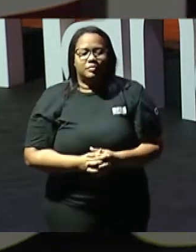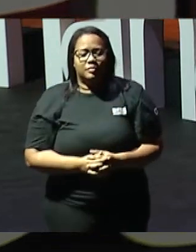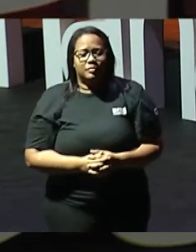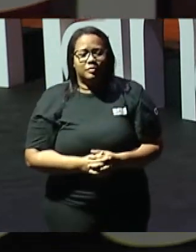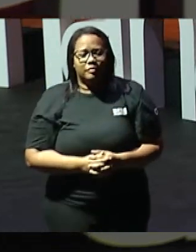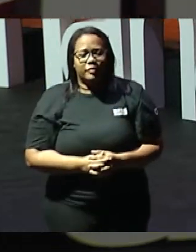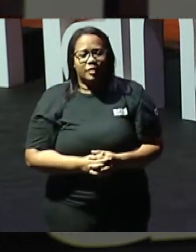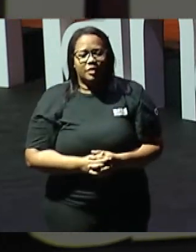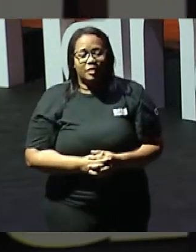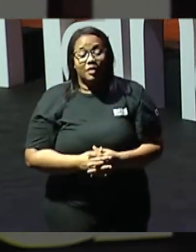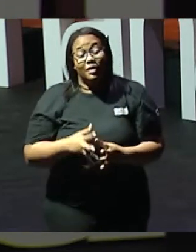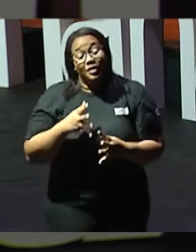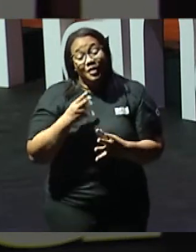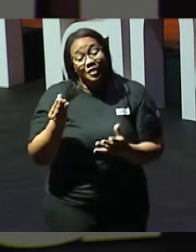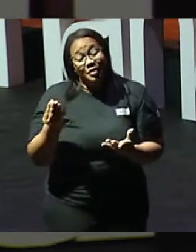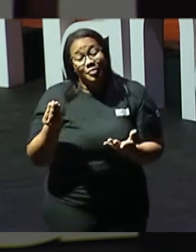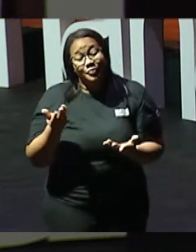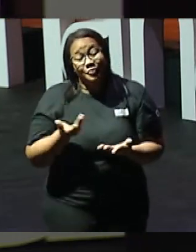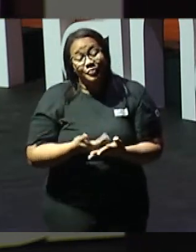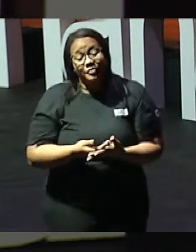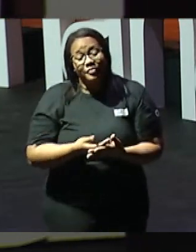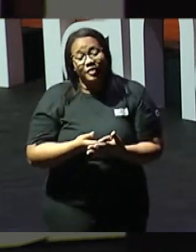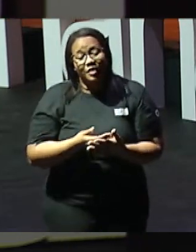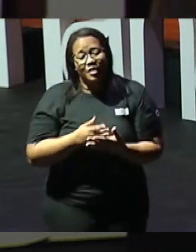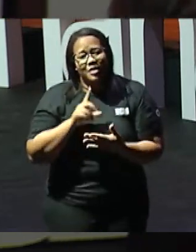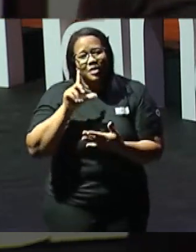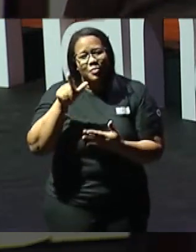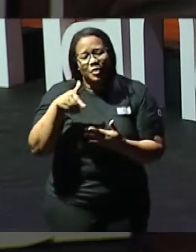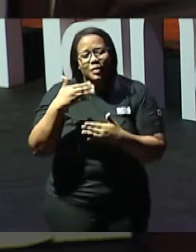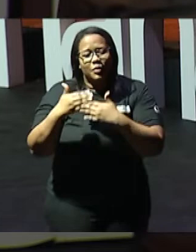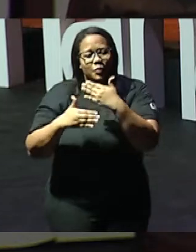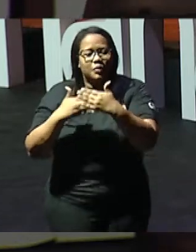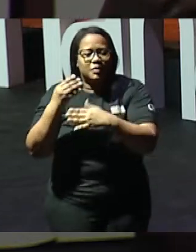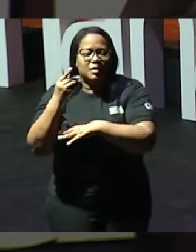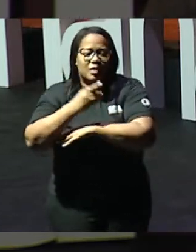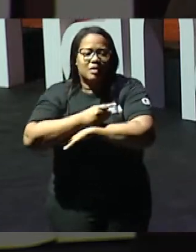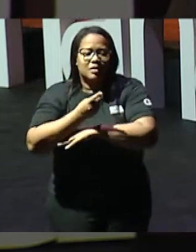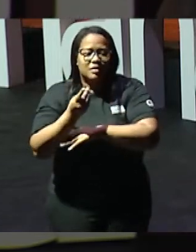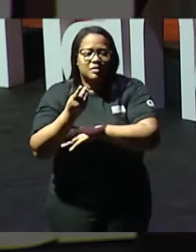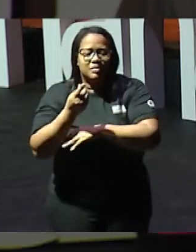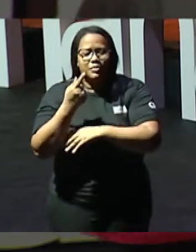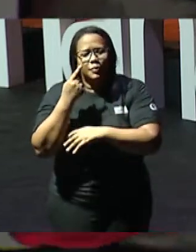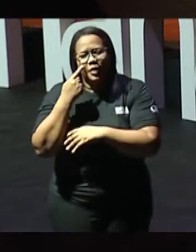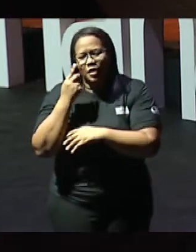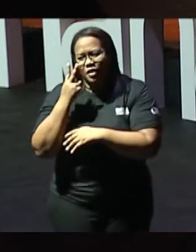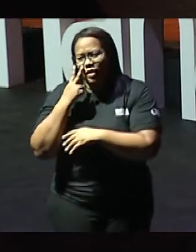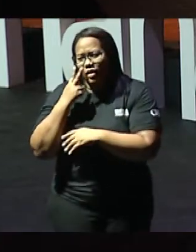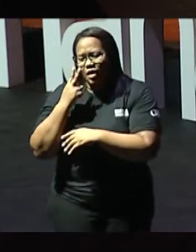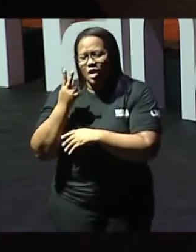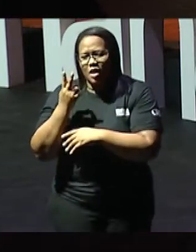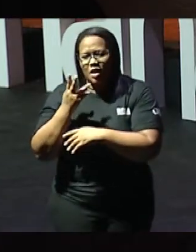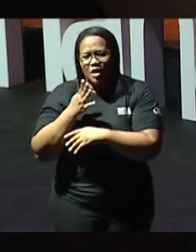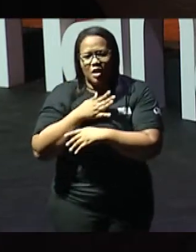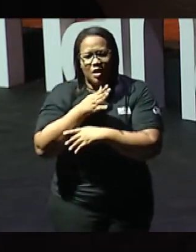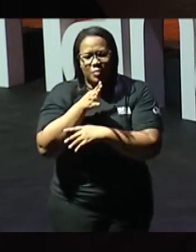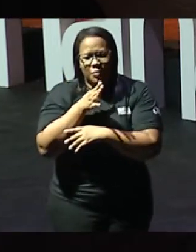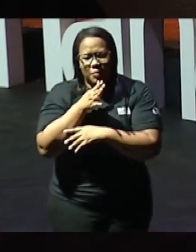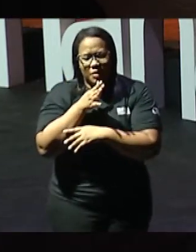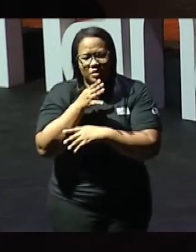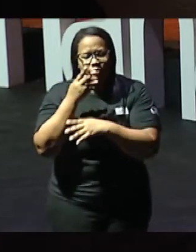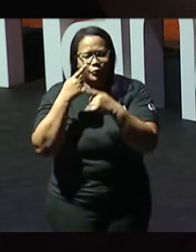pasaron días ya yo estaba en la casa y yo encuentro más mejorando en la cama de mi